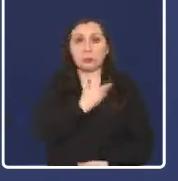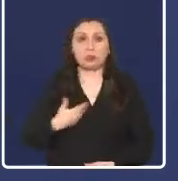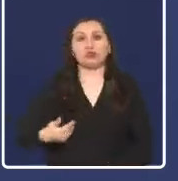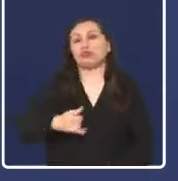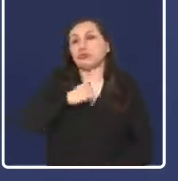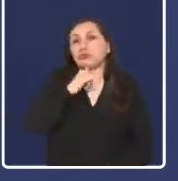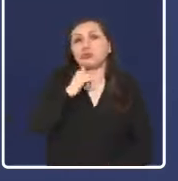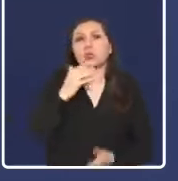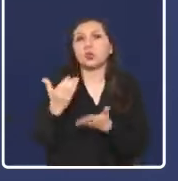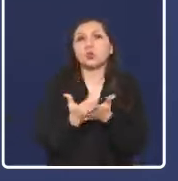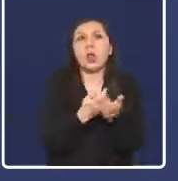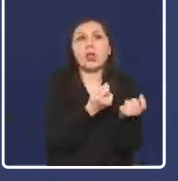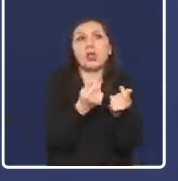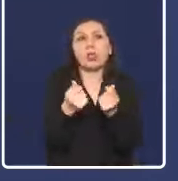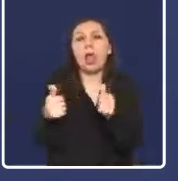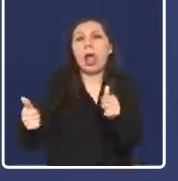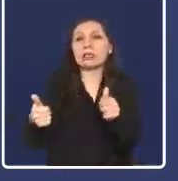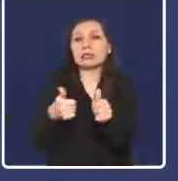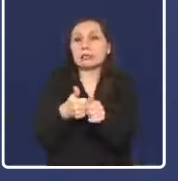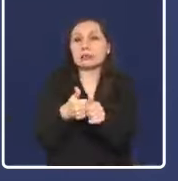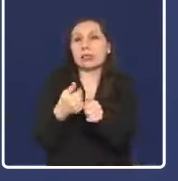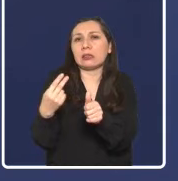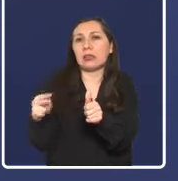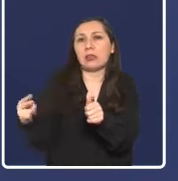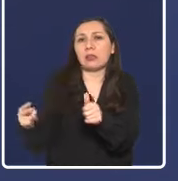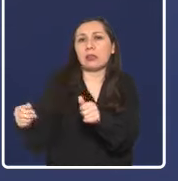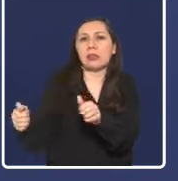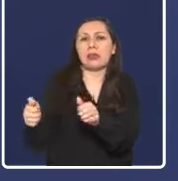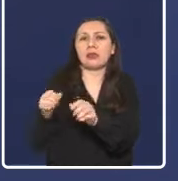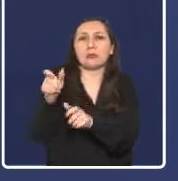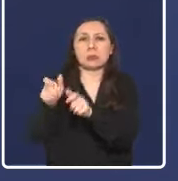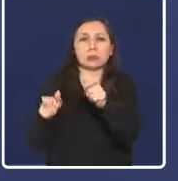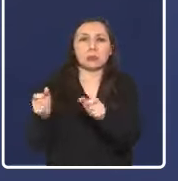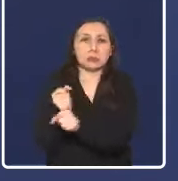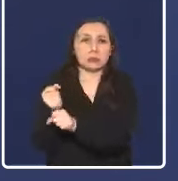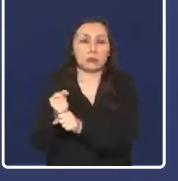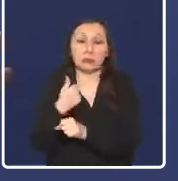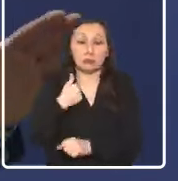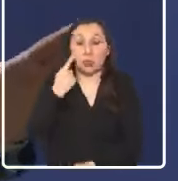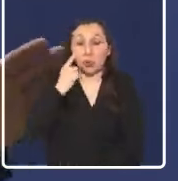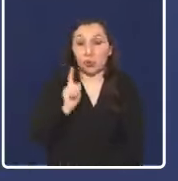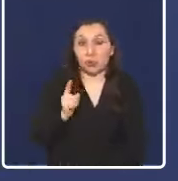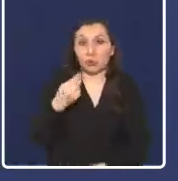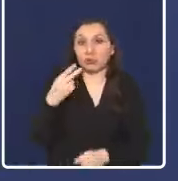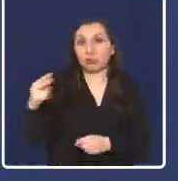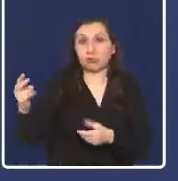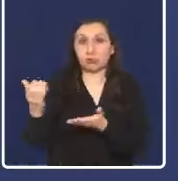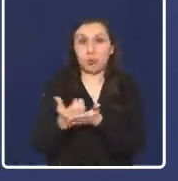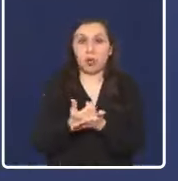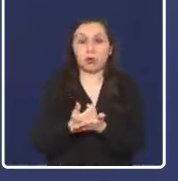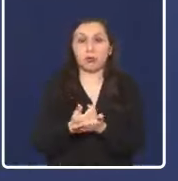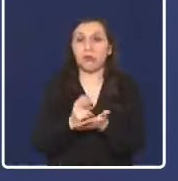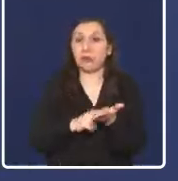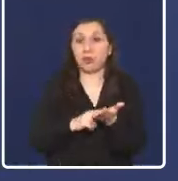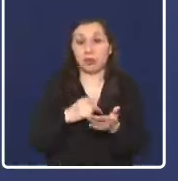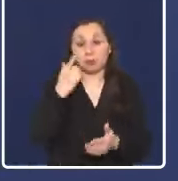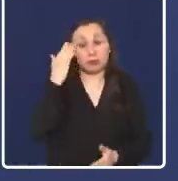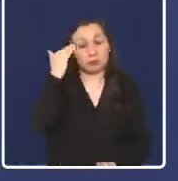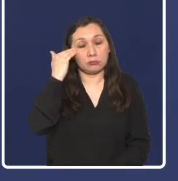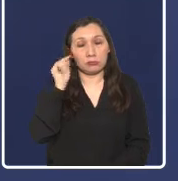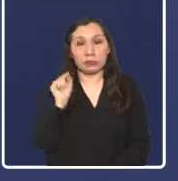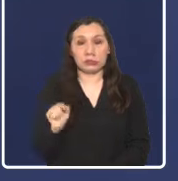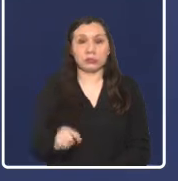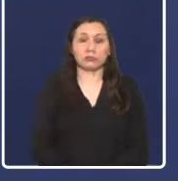los sueldos de los asistentes, de los asesores. Entonces, la verdad, no tenía ningún conocimiento de